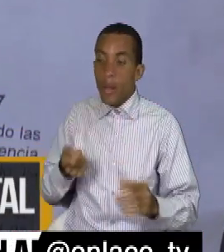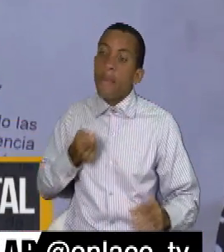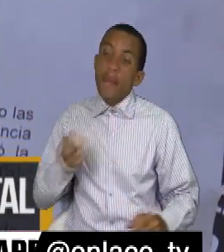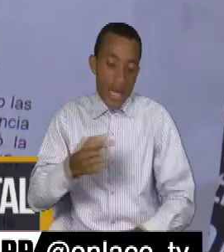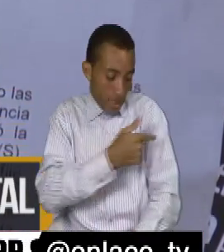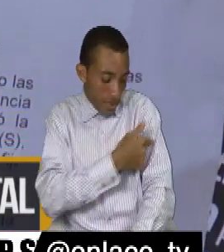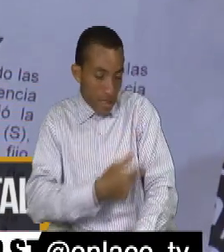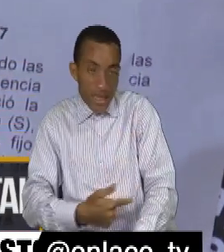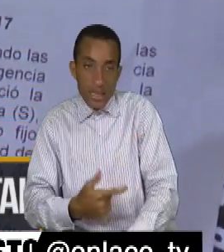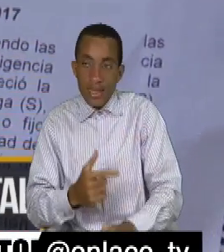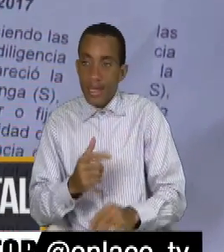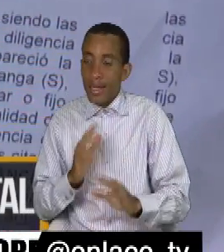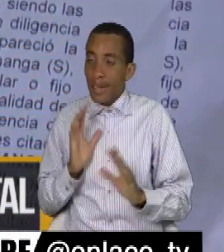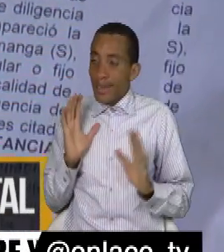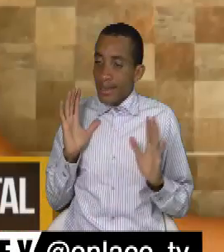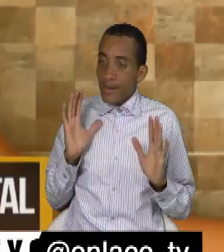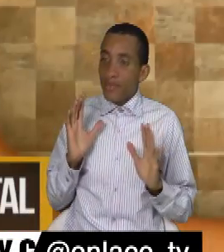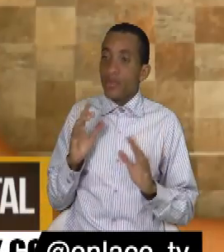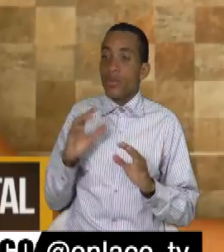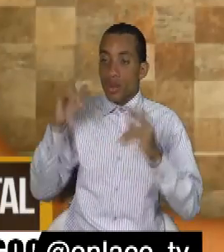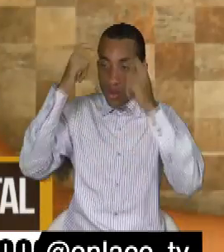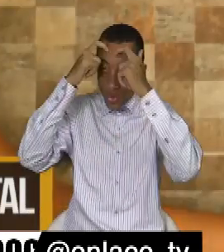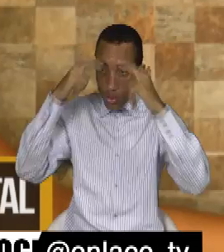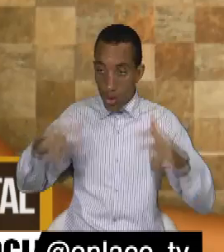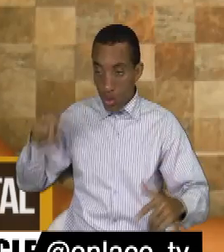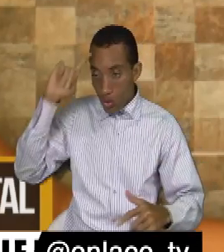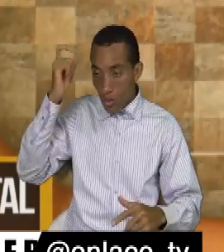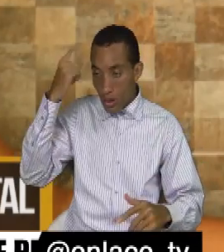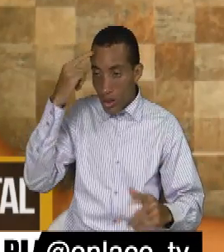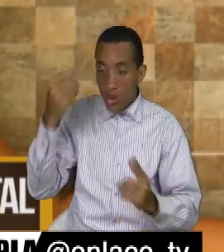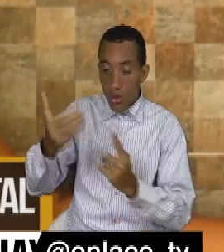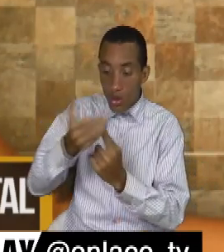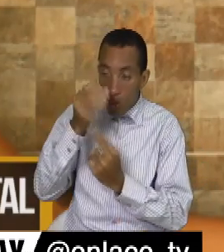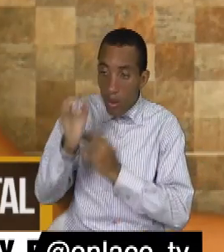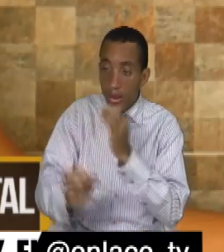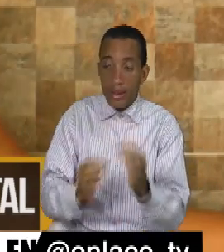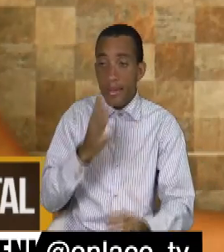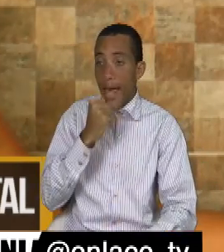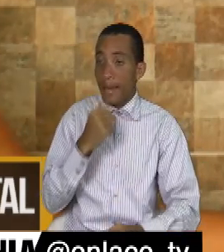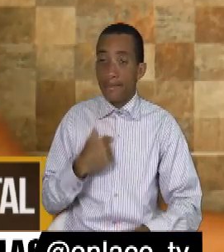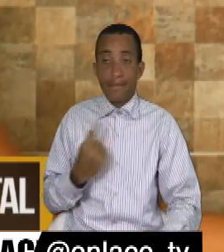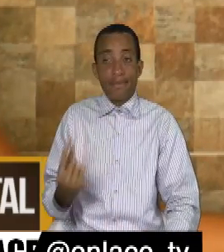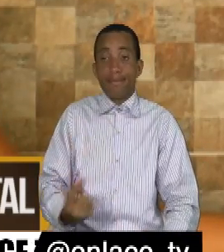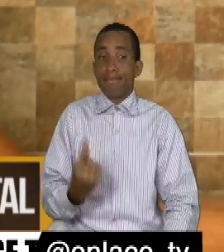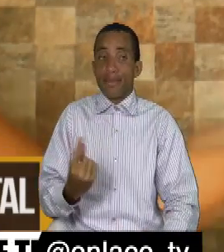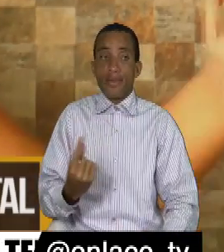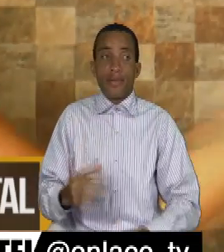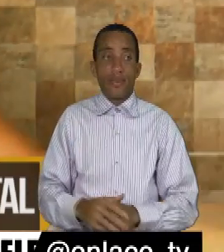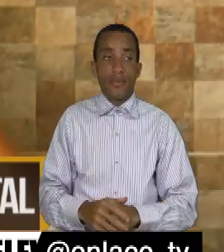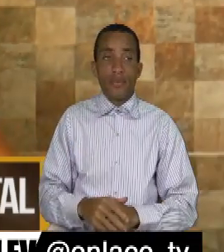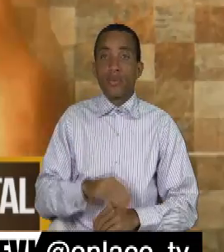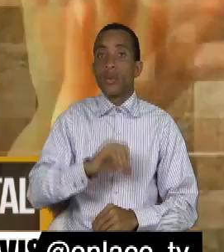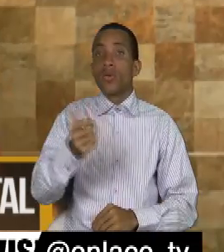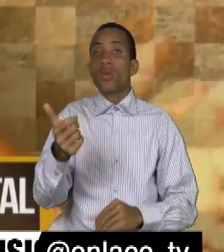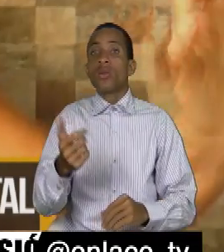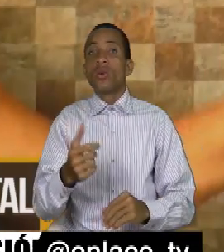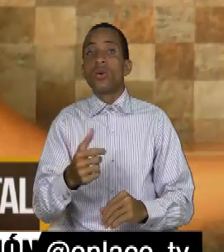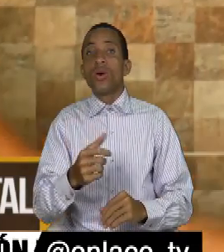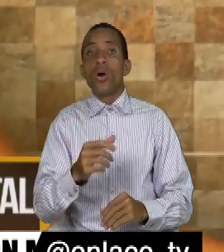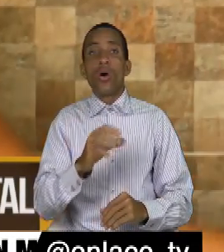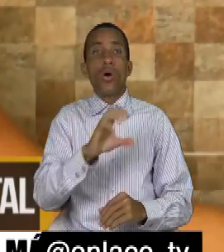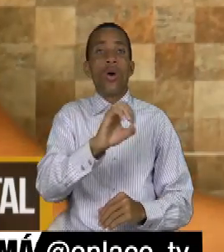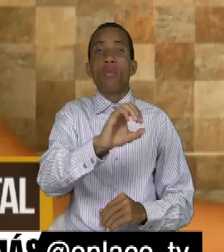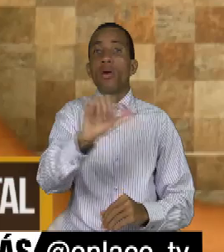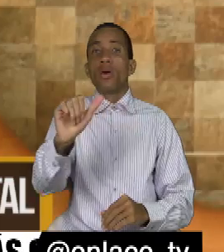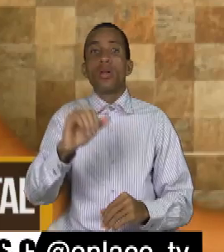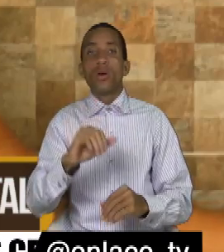indefensa y sin ninguna protección del Estado. En ese momento yo estoy sola, No me puede ver con nadie en mi casa, en ninguna parte, porque me